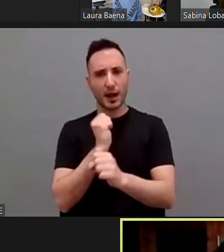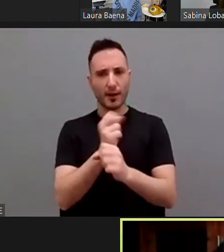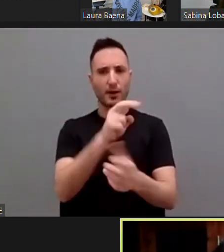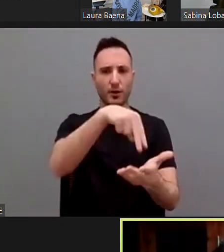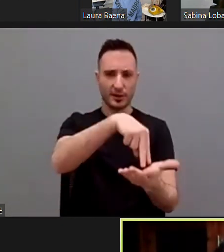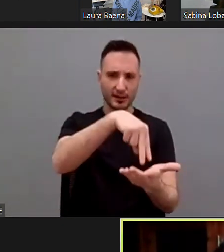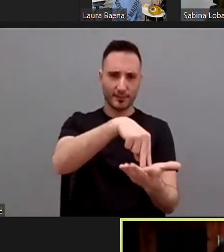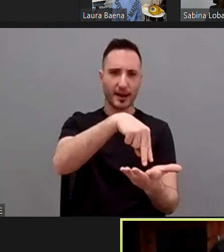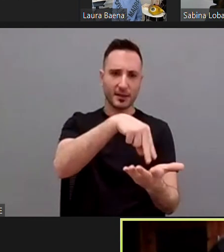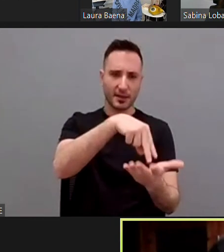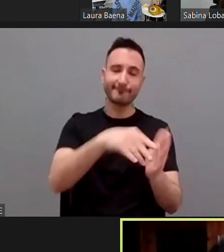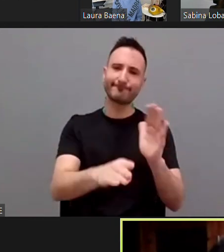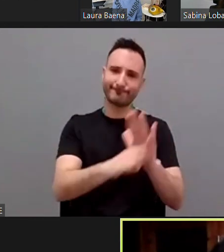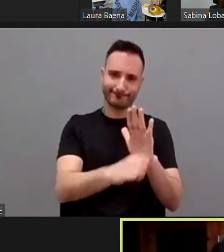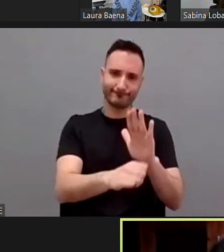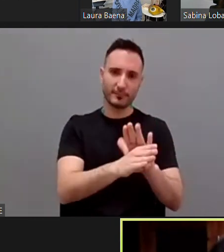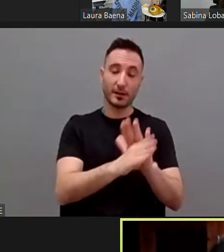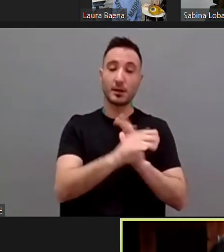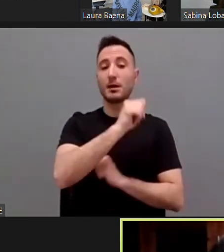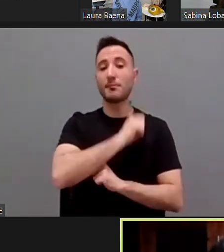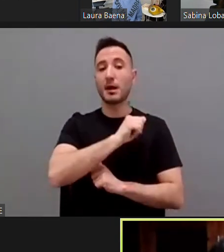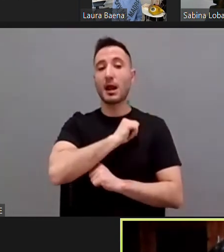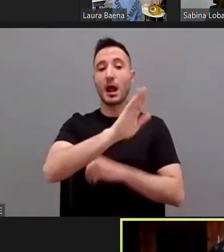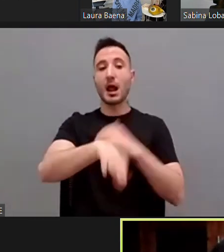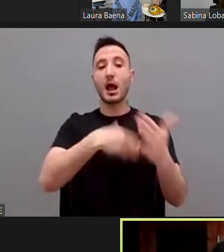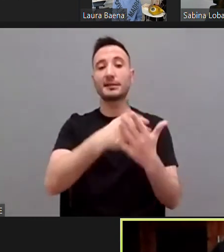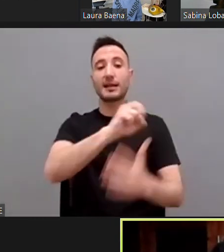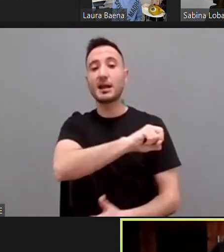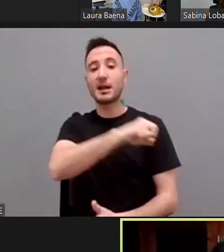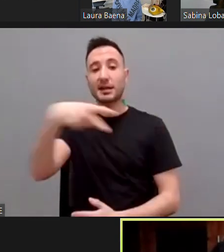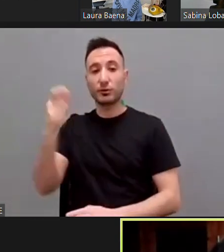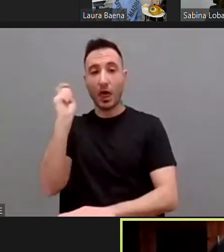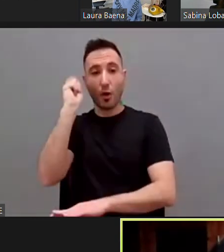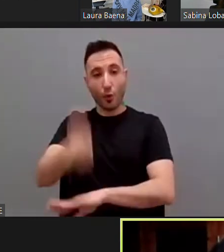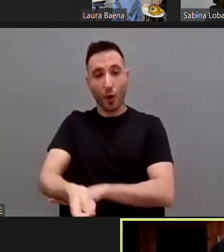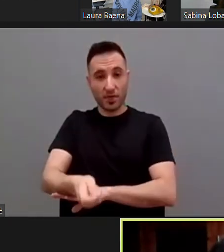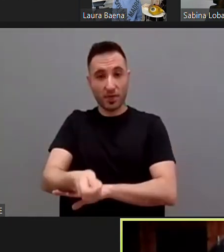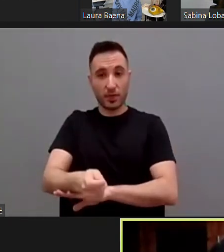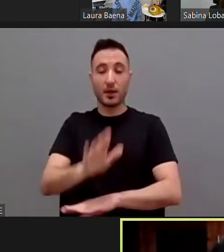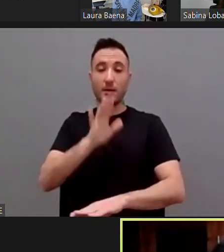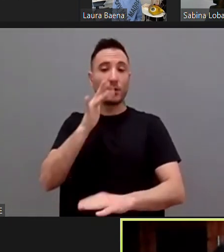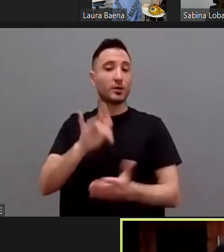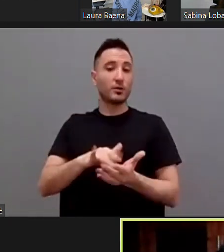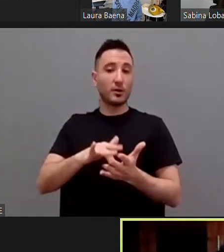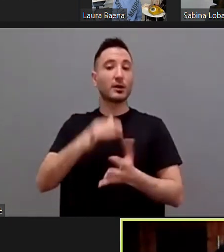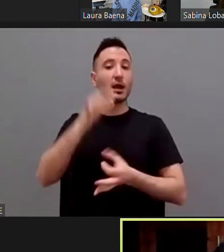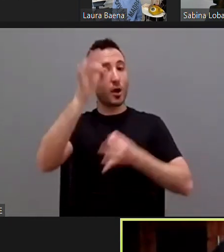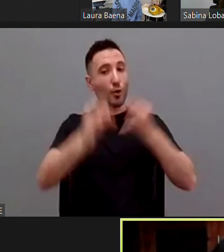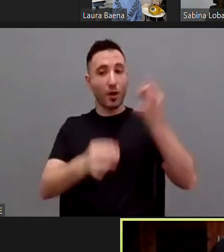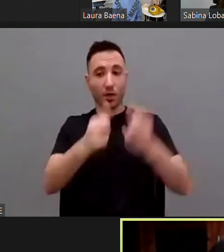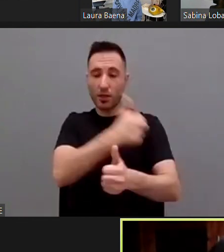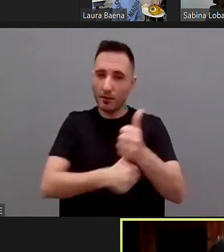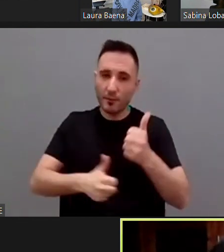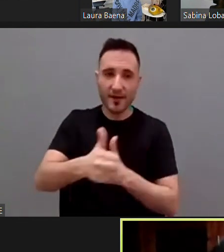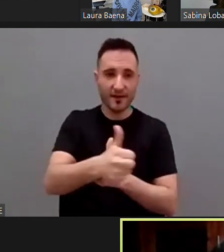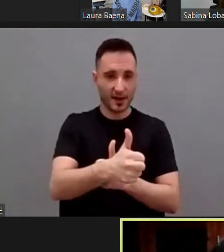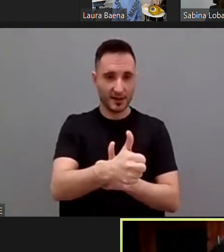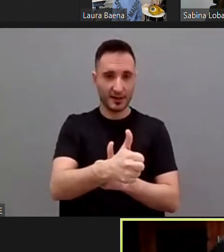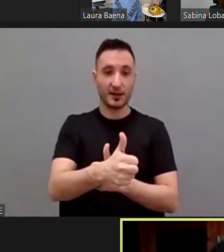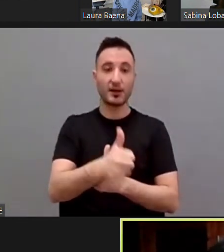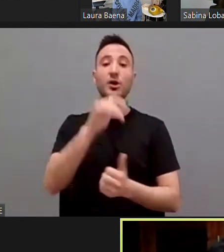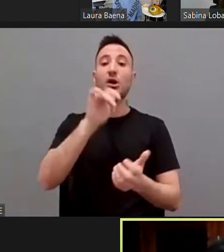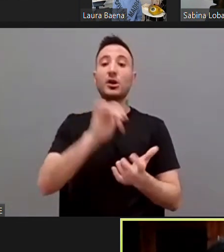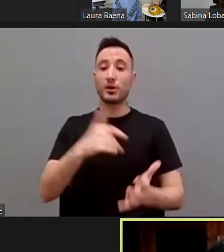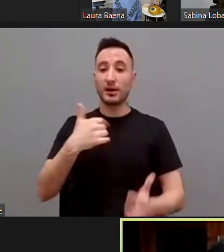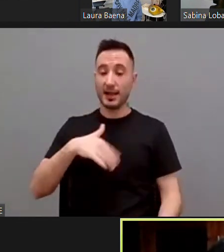trabajando presencialmente y esperar a la sentencia del juez, que tiene, como he dicho, tramitación preferente. Ya adelanto